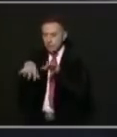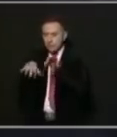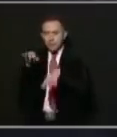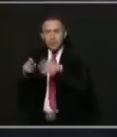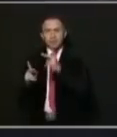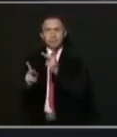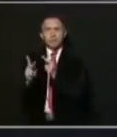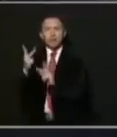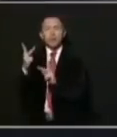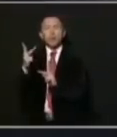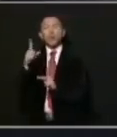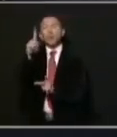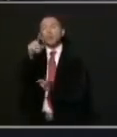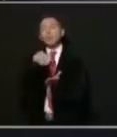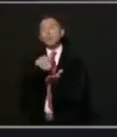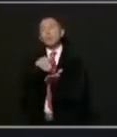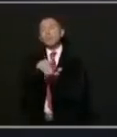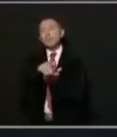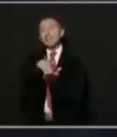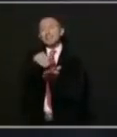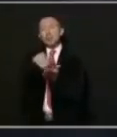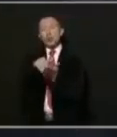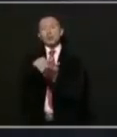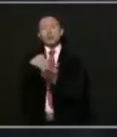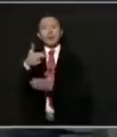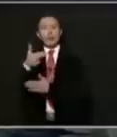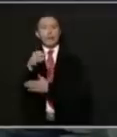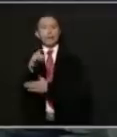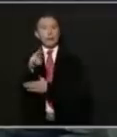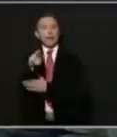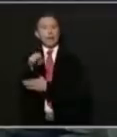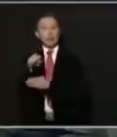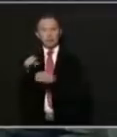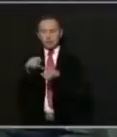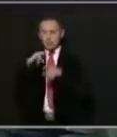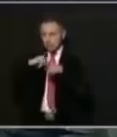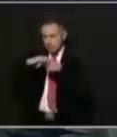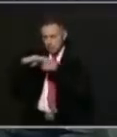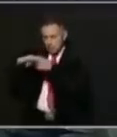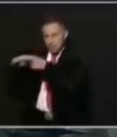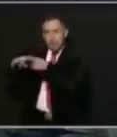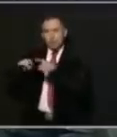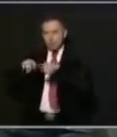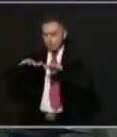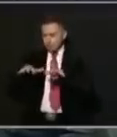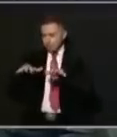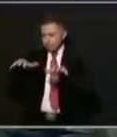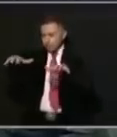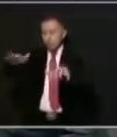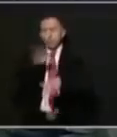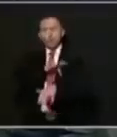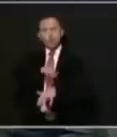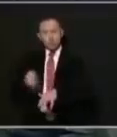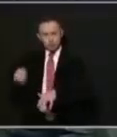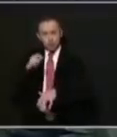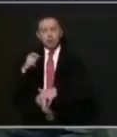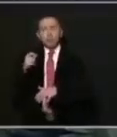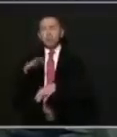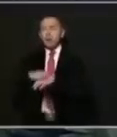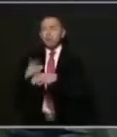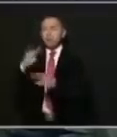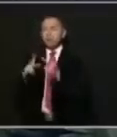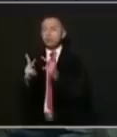1 millón de hectáreas, con el objeto de producir alimentos, reforestar, mejorar el medio